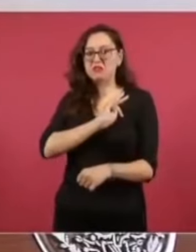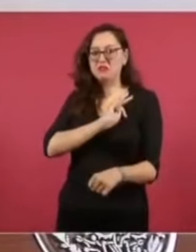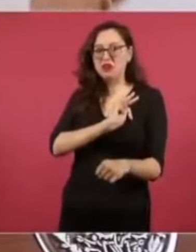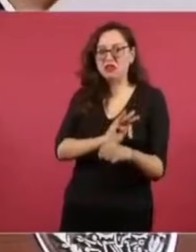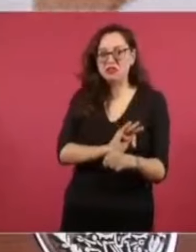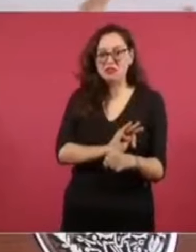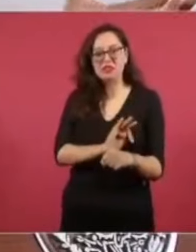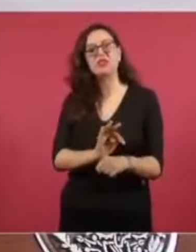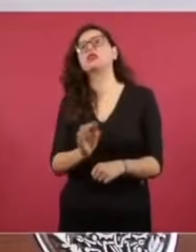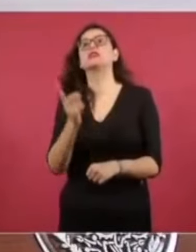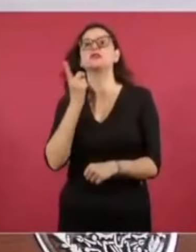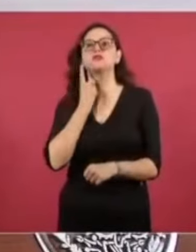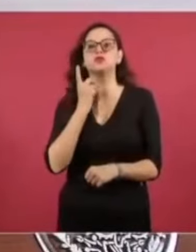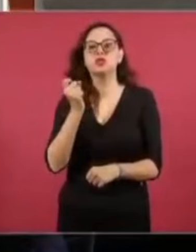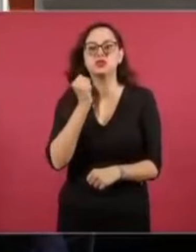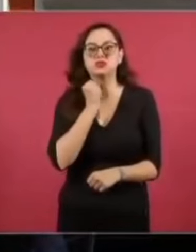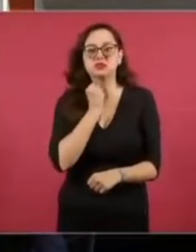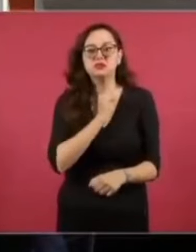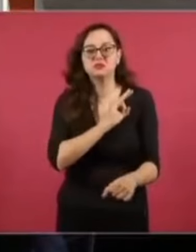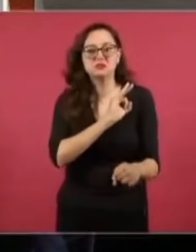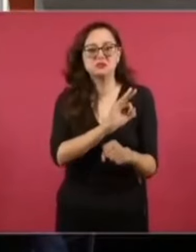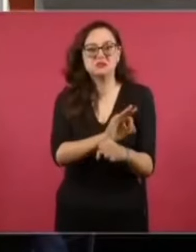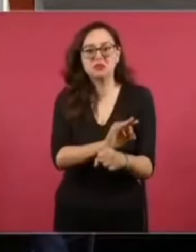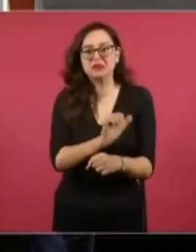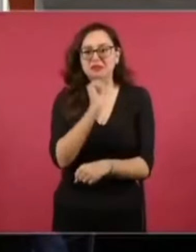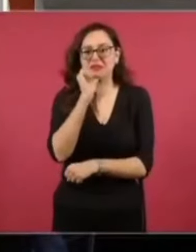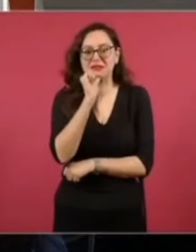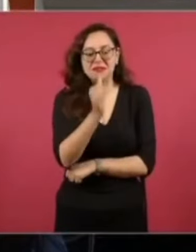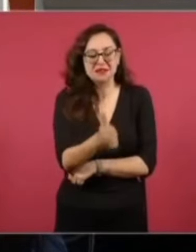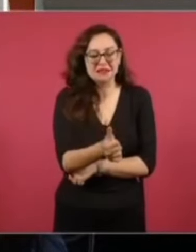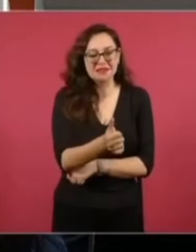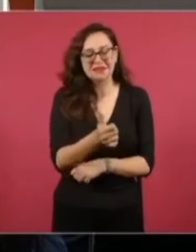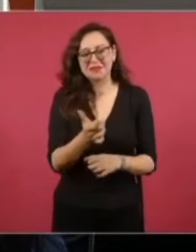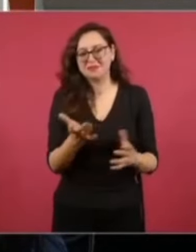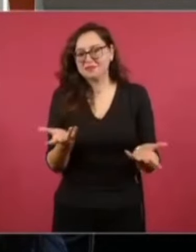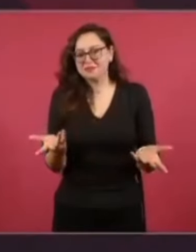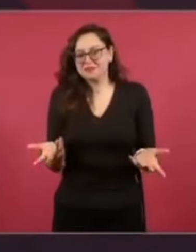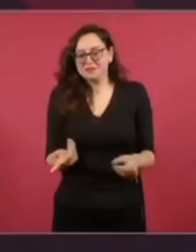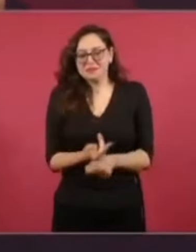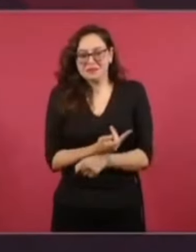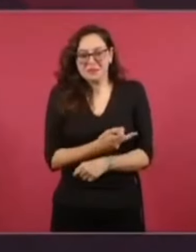los constitucionalistas del conservadurismo